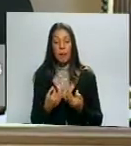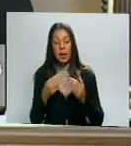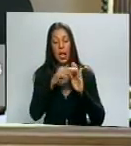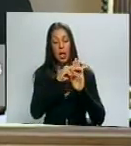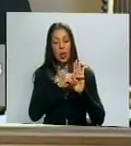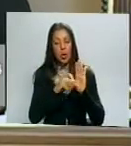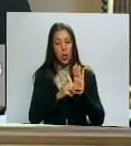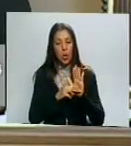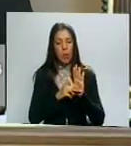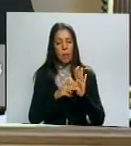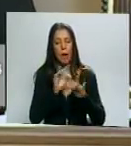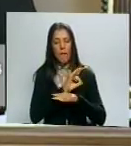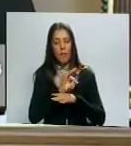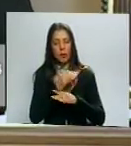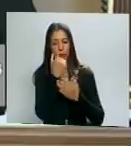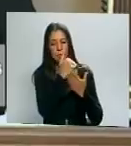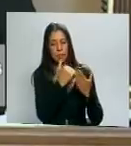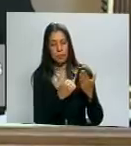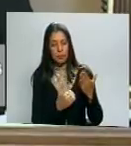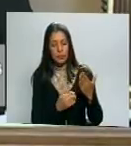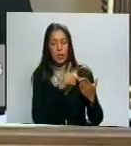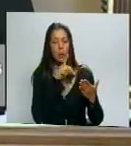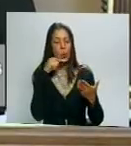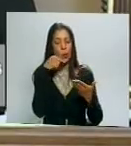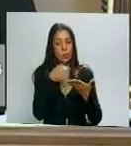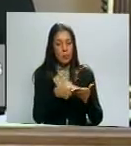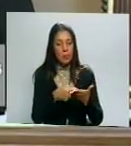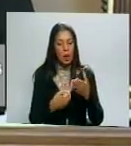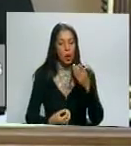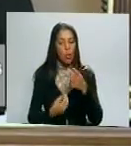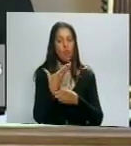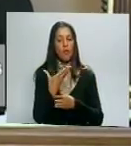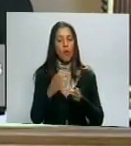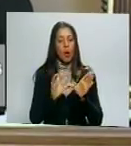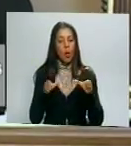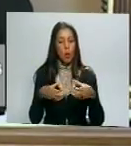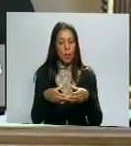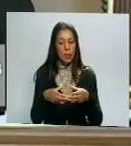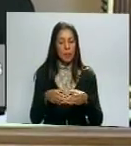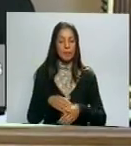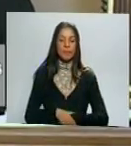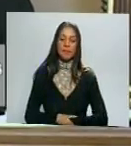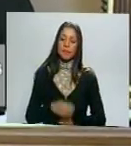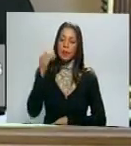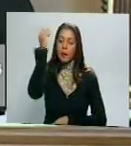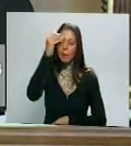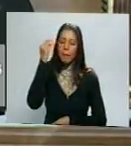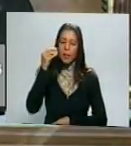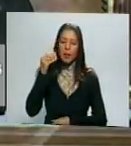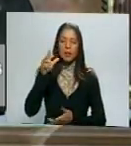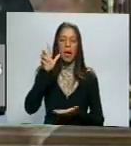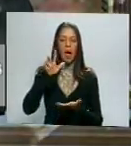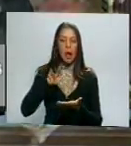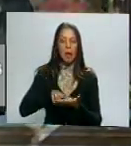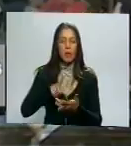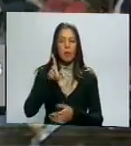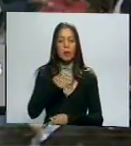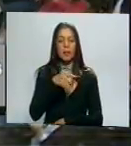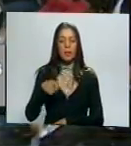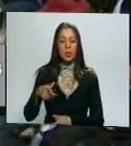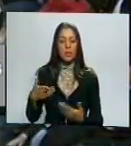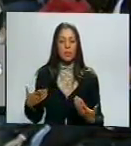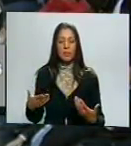condiciones y registro para su debida constitución y funcionamiento. En consideración, artículo 6 sobre constitución de los